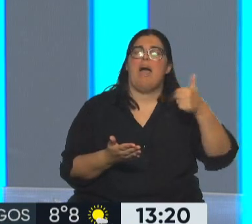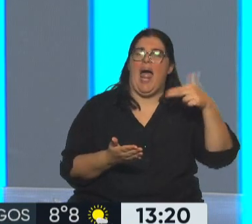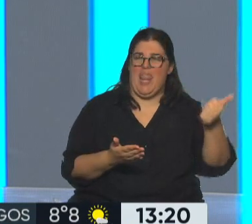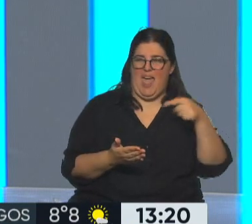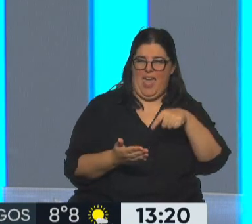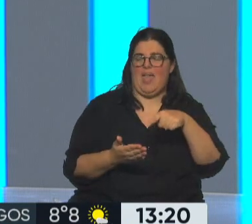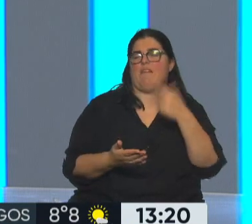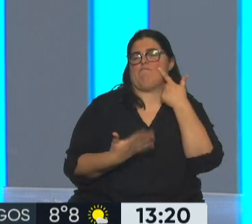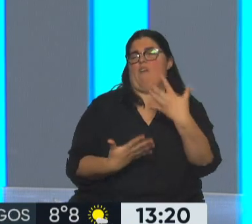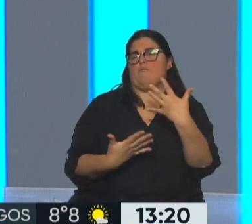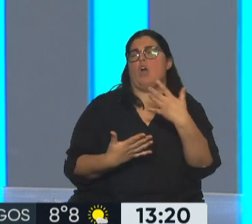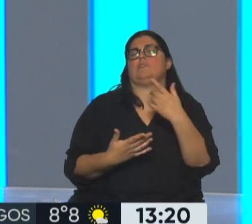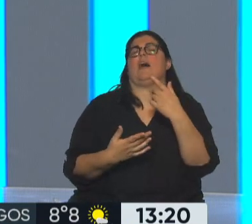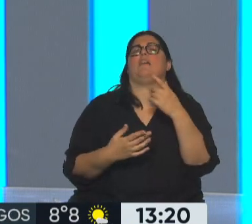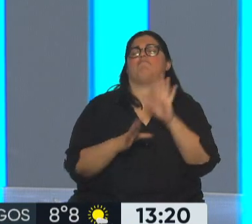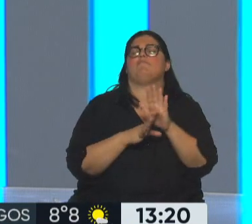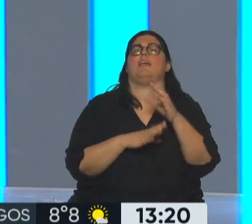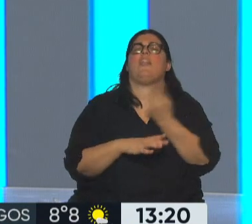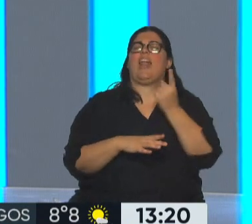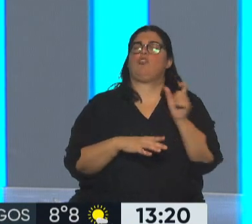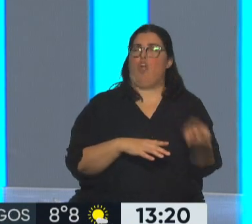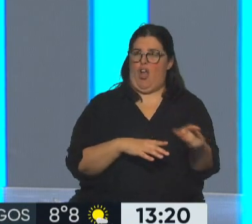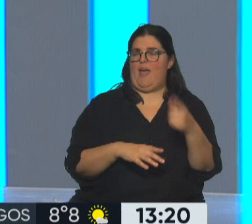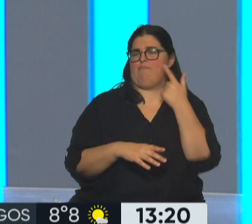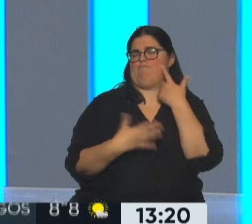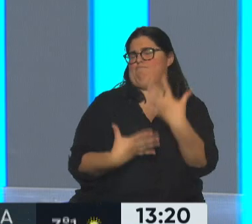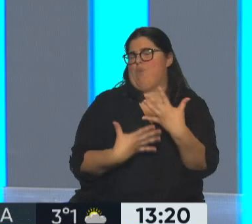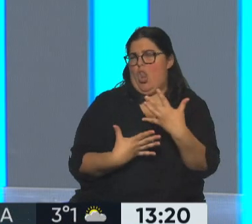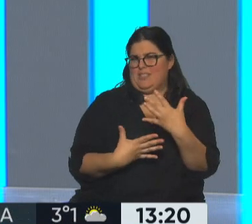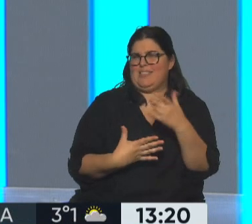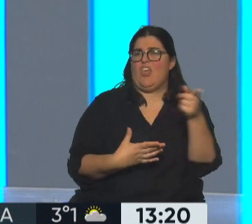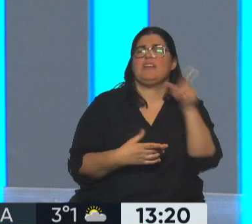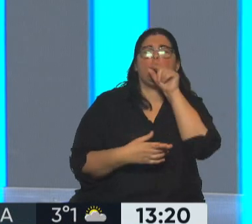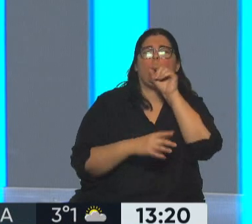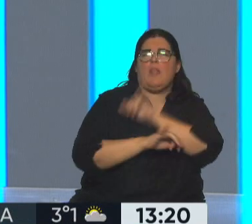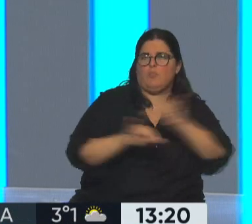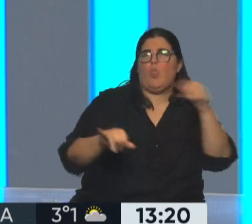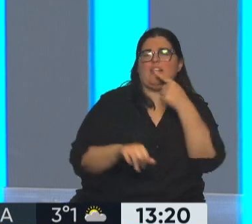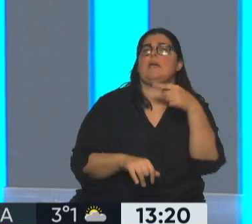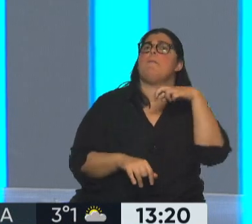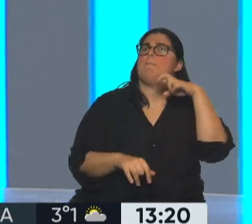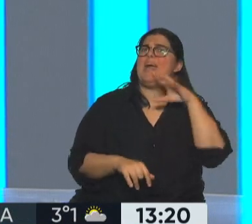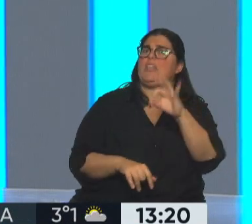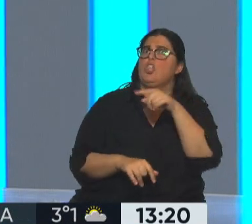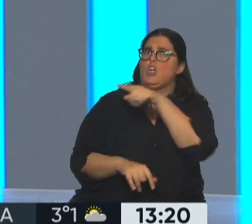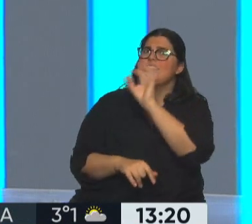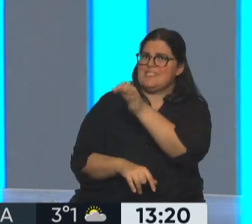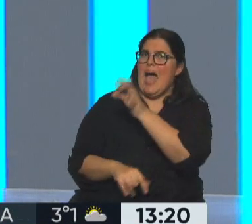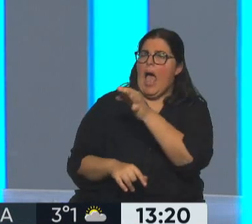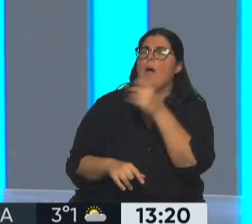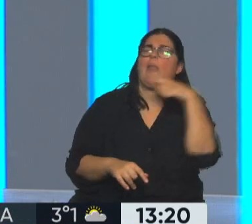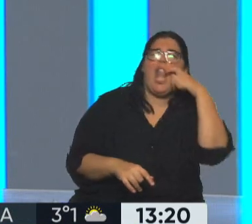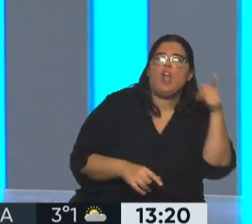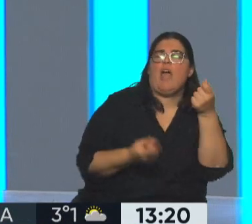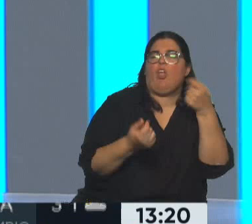hecho, Vicky Dávila tuiteó que Petro sí sabía, y que en realidad Nicolás, su hijo, había dicho